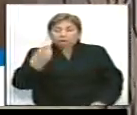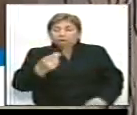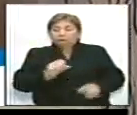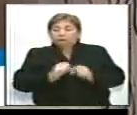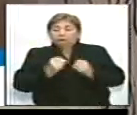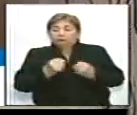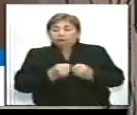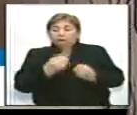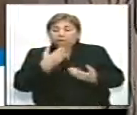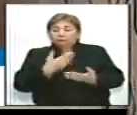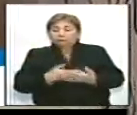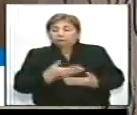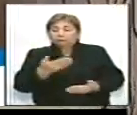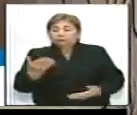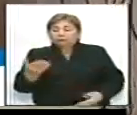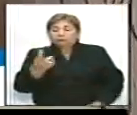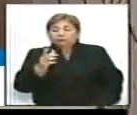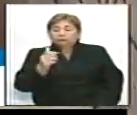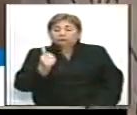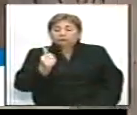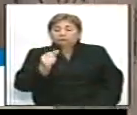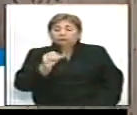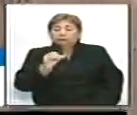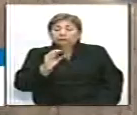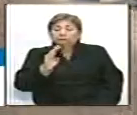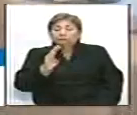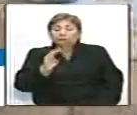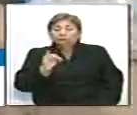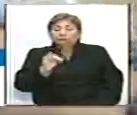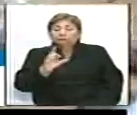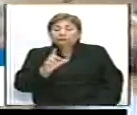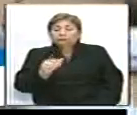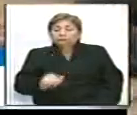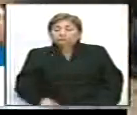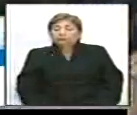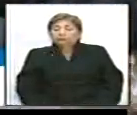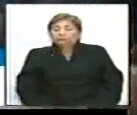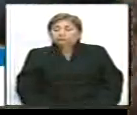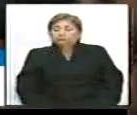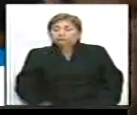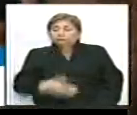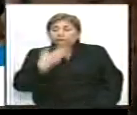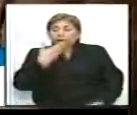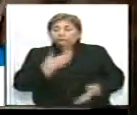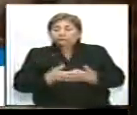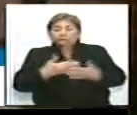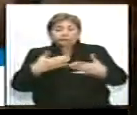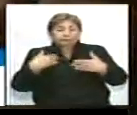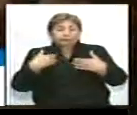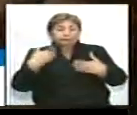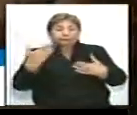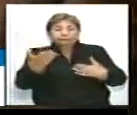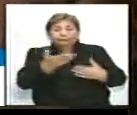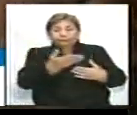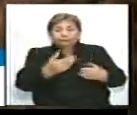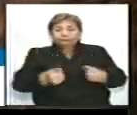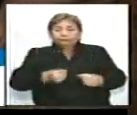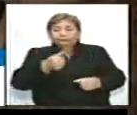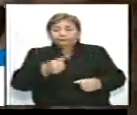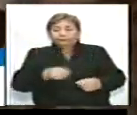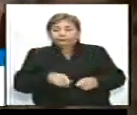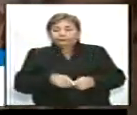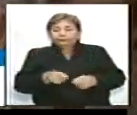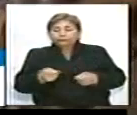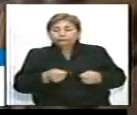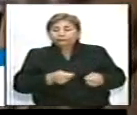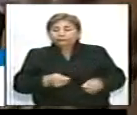sesión. Congresista Lucio Ávila. Gracias, presidente. En primer lugar, expresar nuestra felicitación a la mesa directiva y la mesa